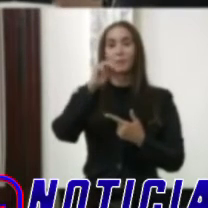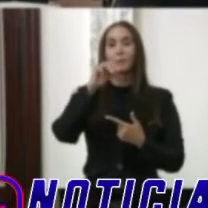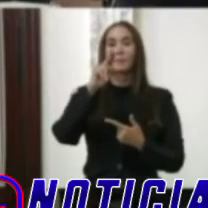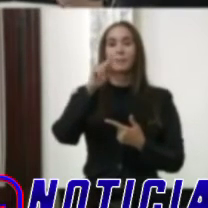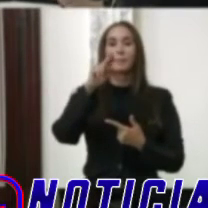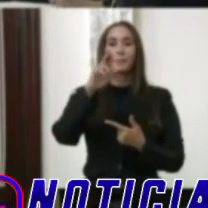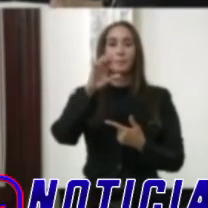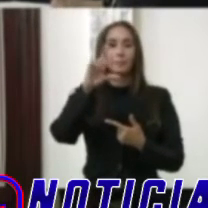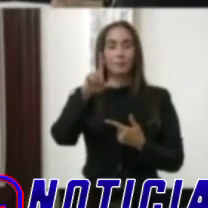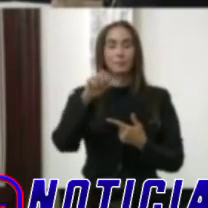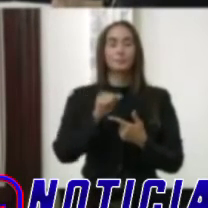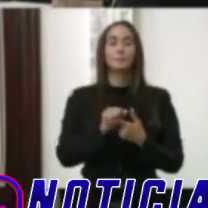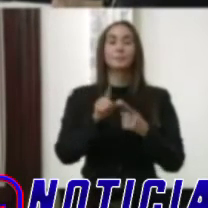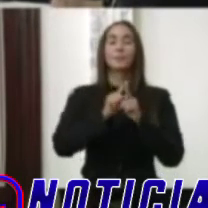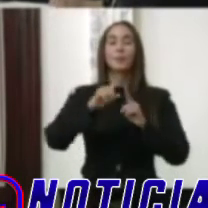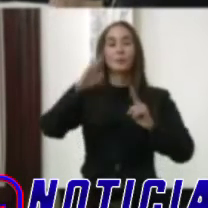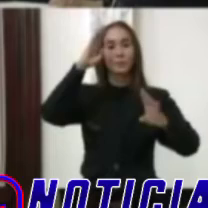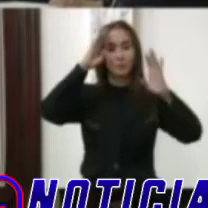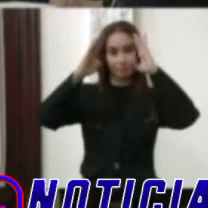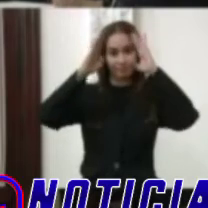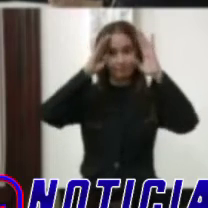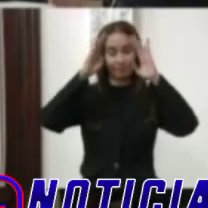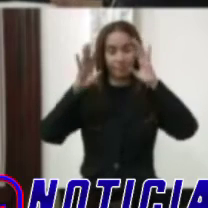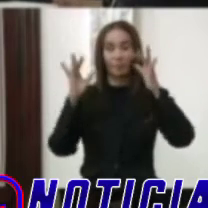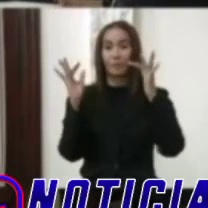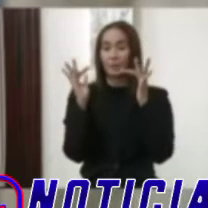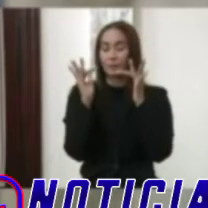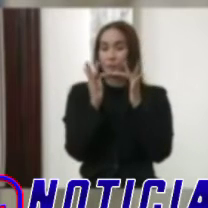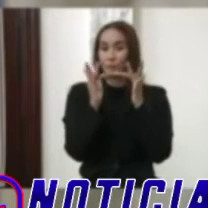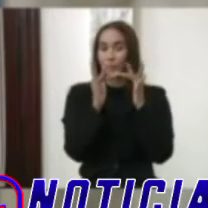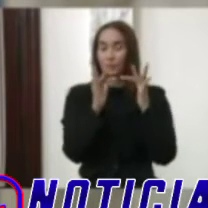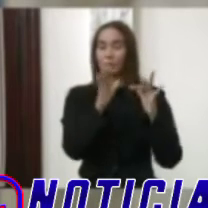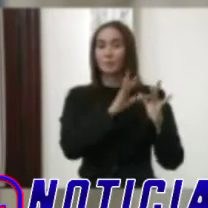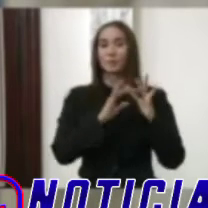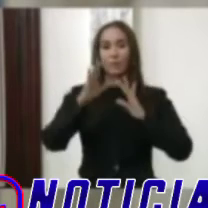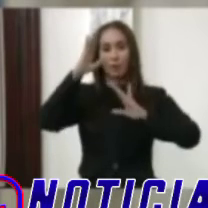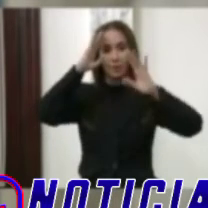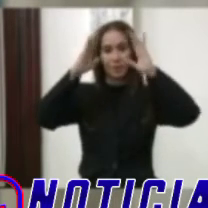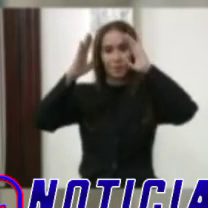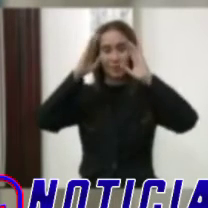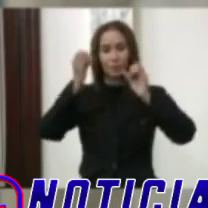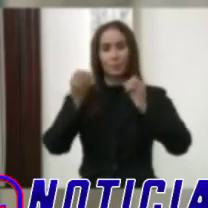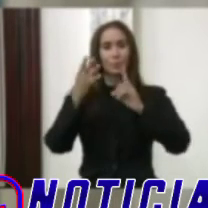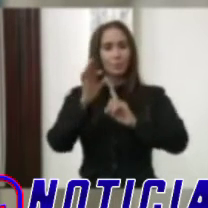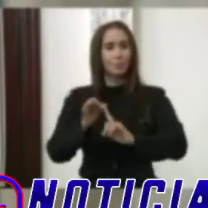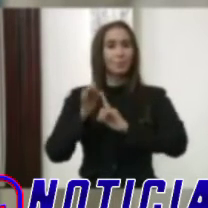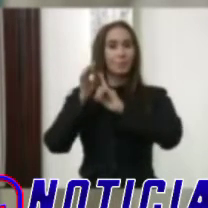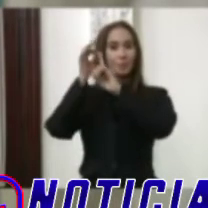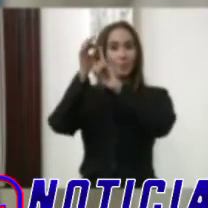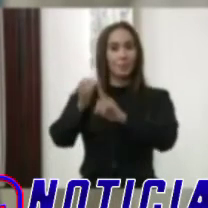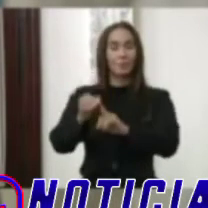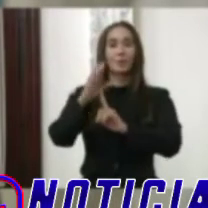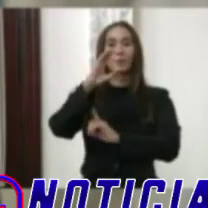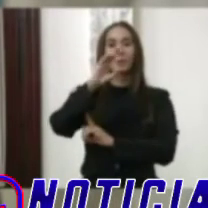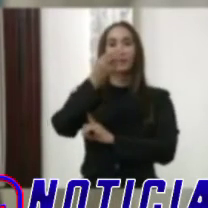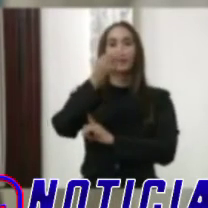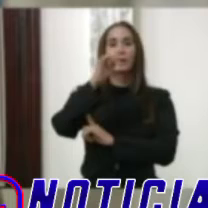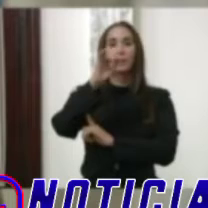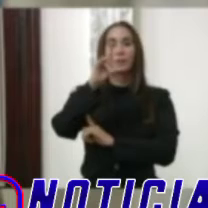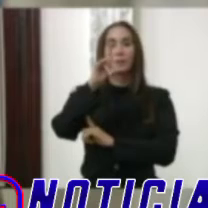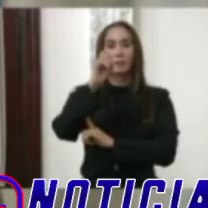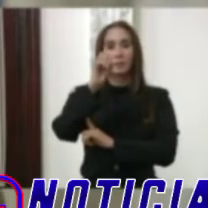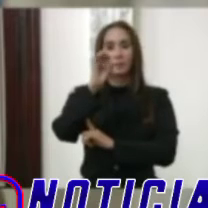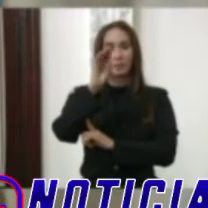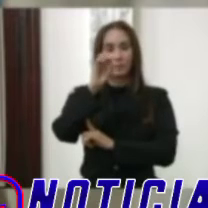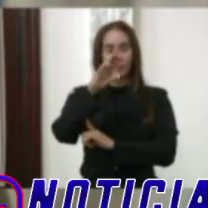También saludamos a través de la conexión digital y un saludo especial al señor Christopher Barnes, presidente de la